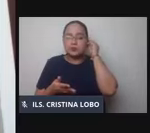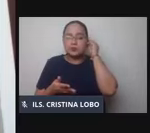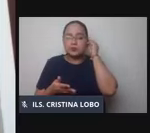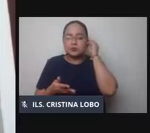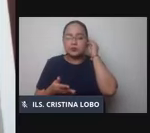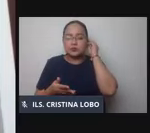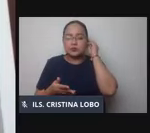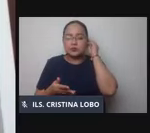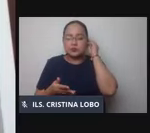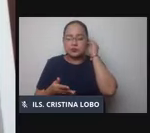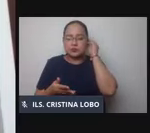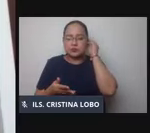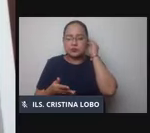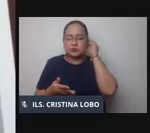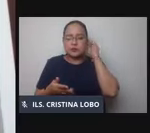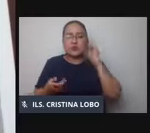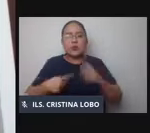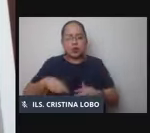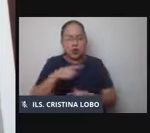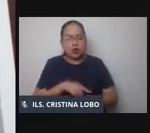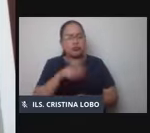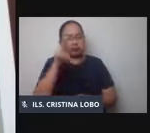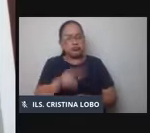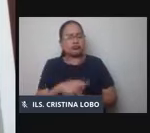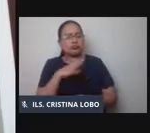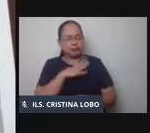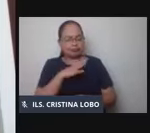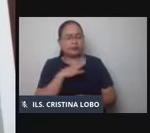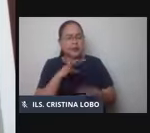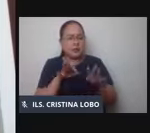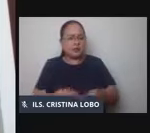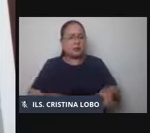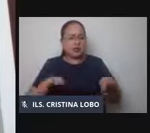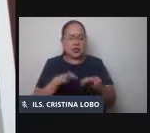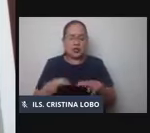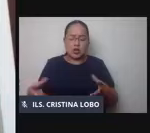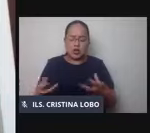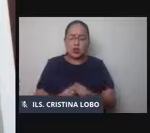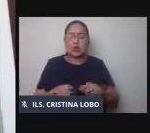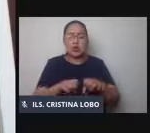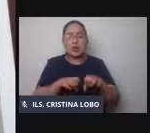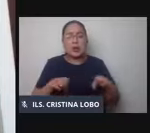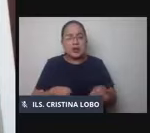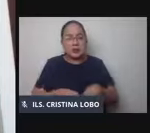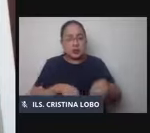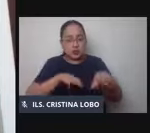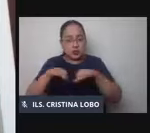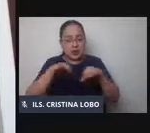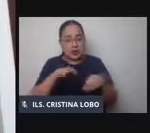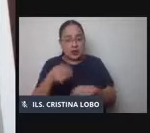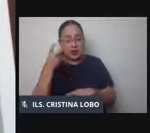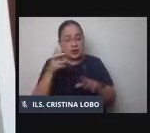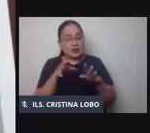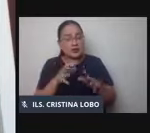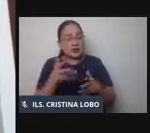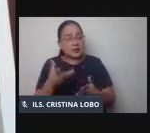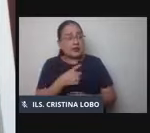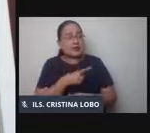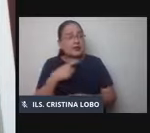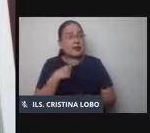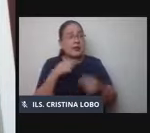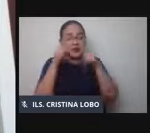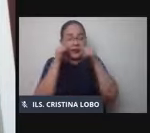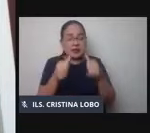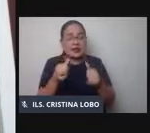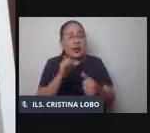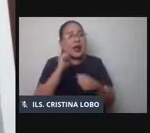no vamos a dejar de tener la necesidad de trabajar con equipos y saber cómo atender situaciones de